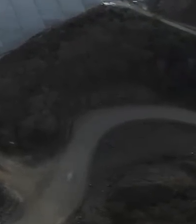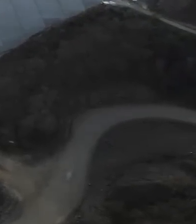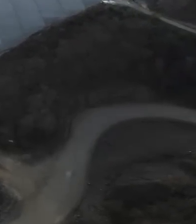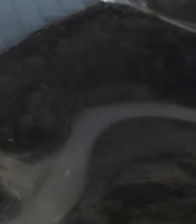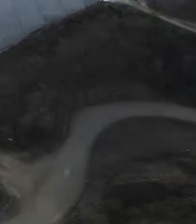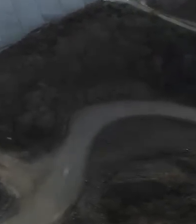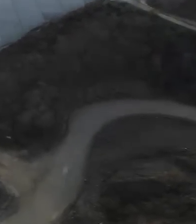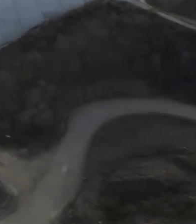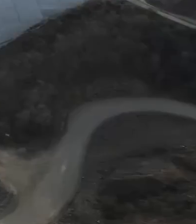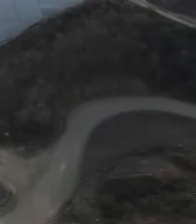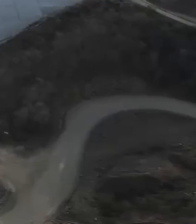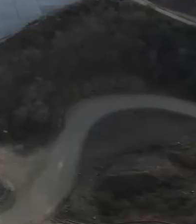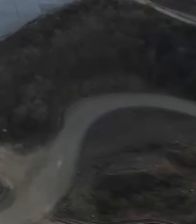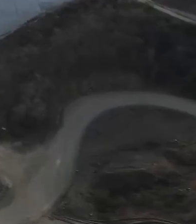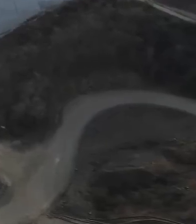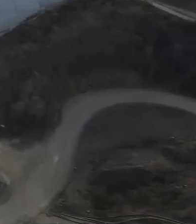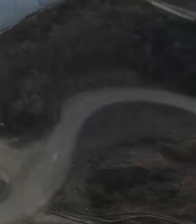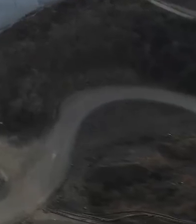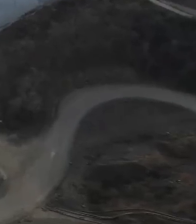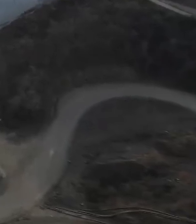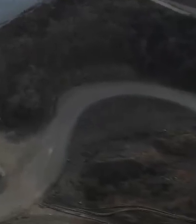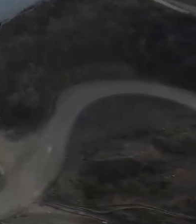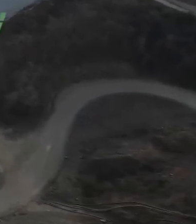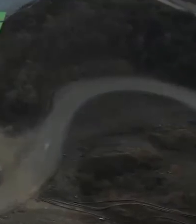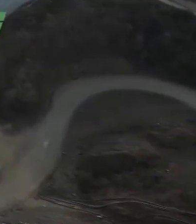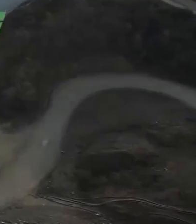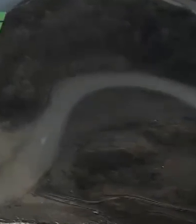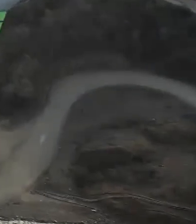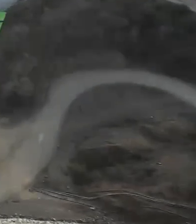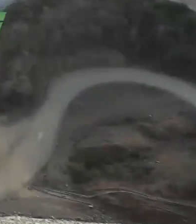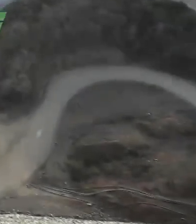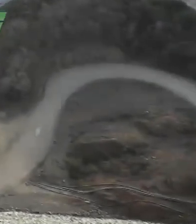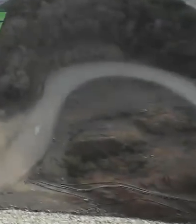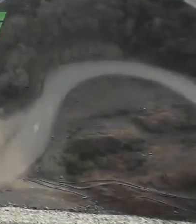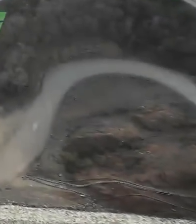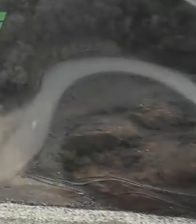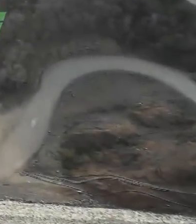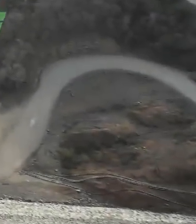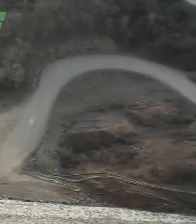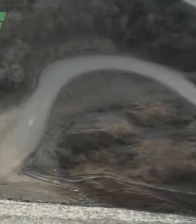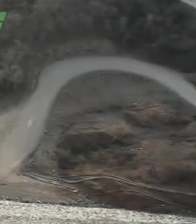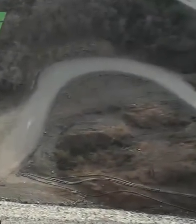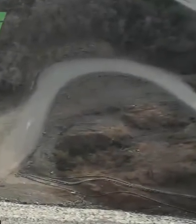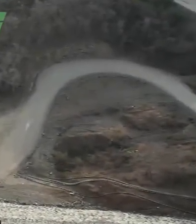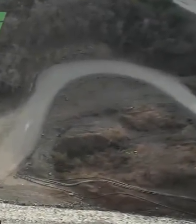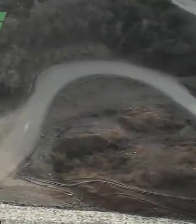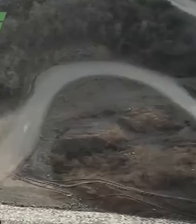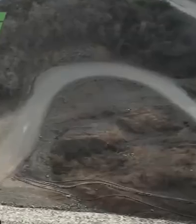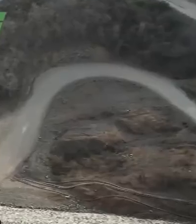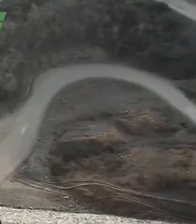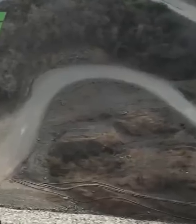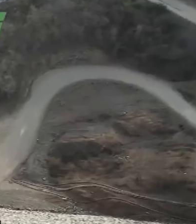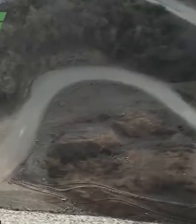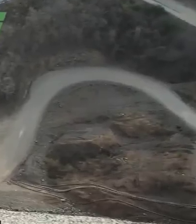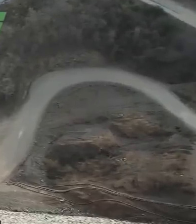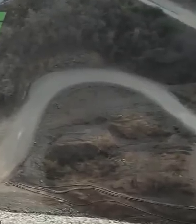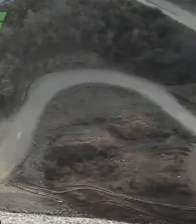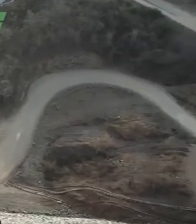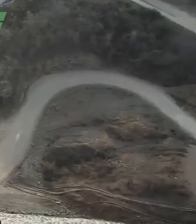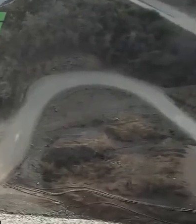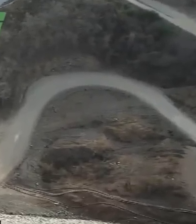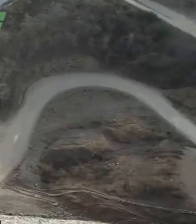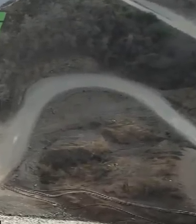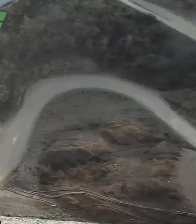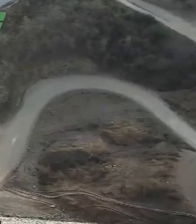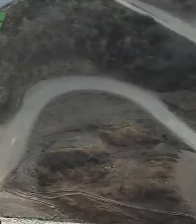de 24.250 hectáreas en beneficio de 2.551 productores, así como generar 30 megawatts